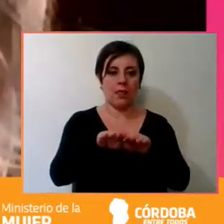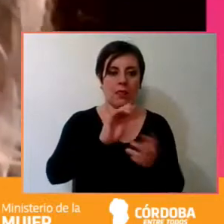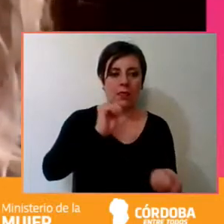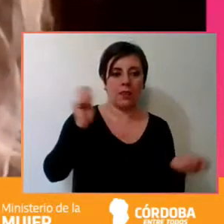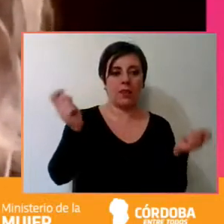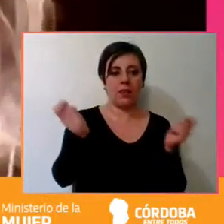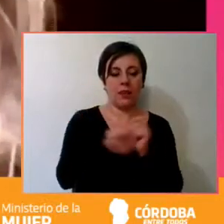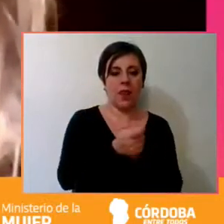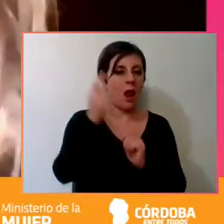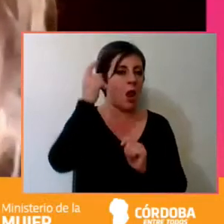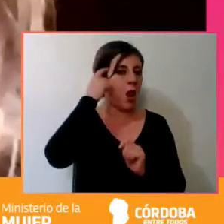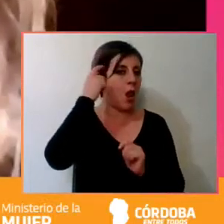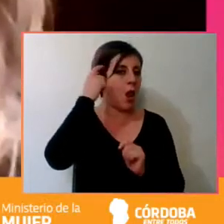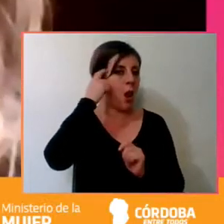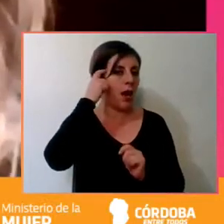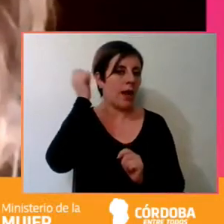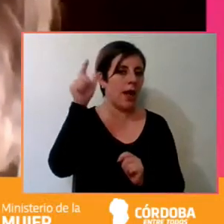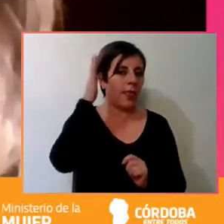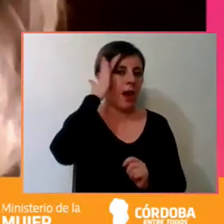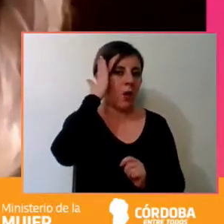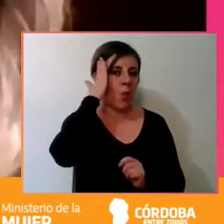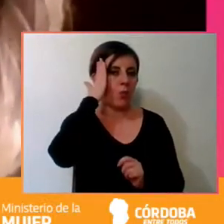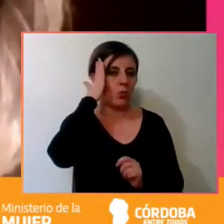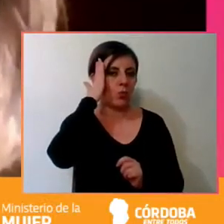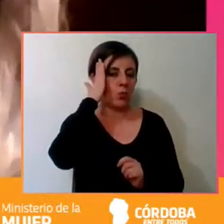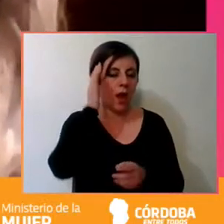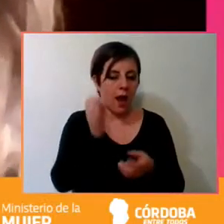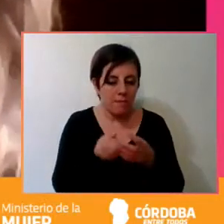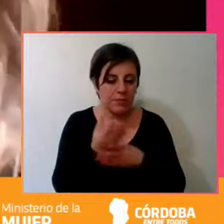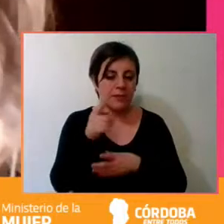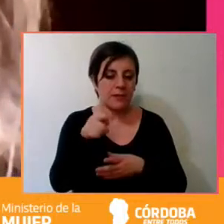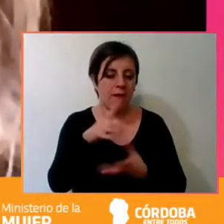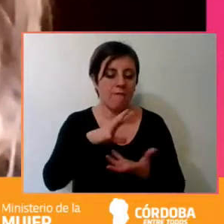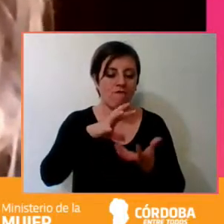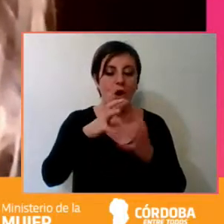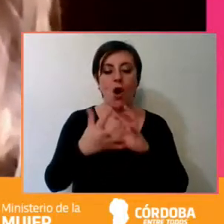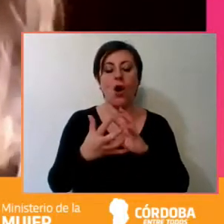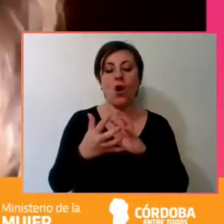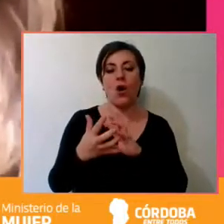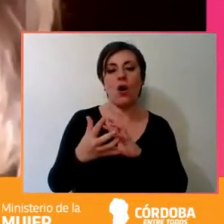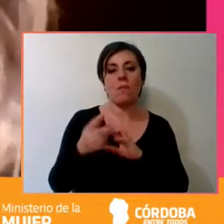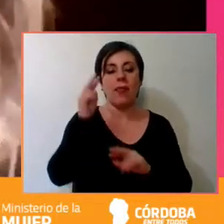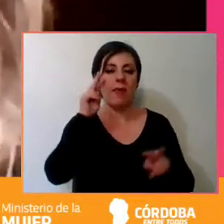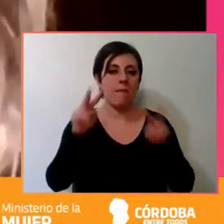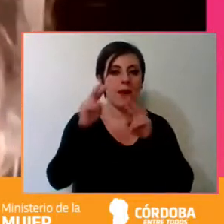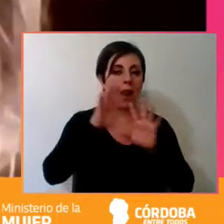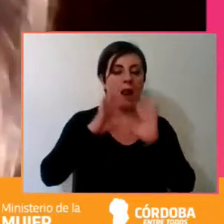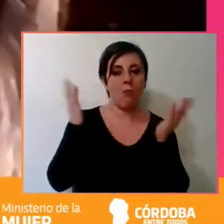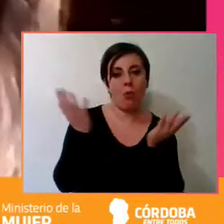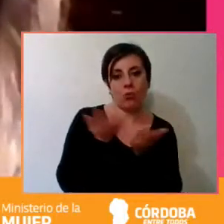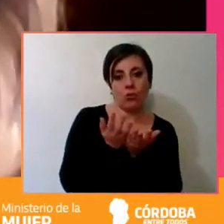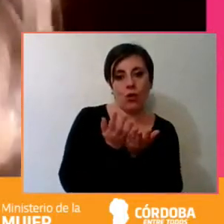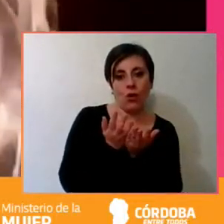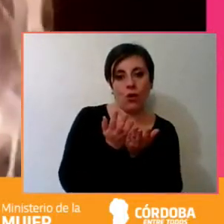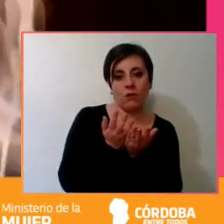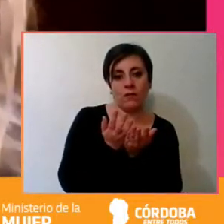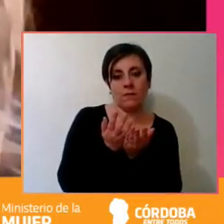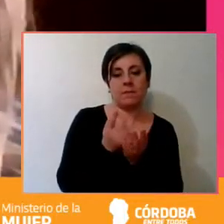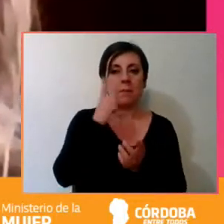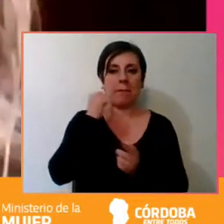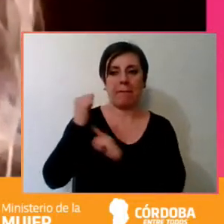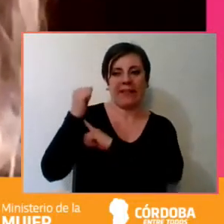la lógica de la cultura donde nace y se recrea una forma de mirar el mundo que le hemos llamado